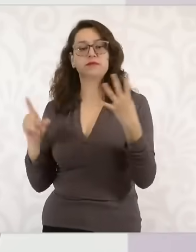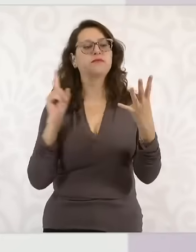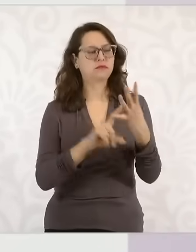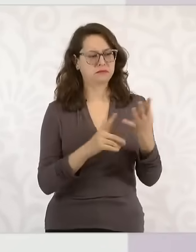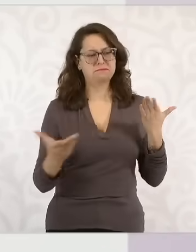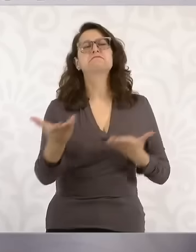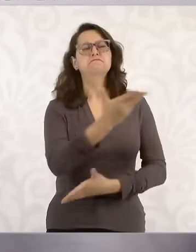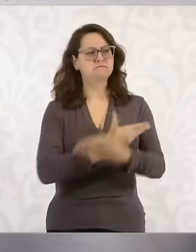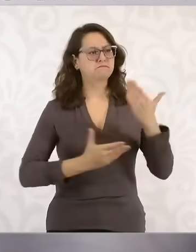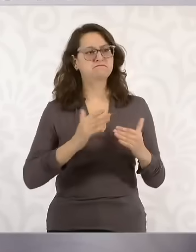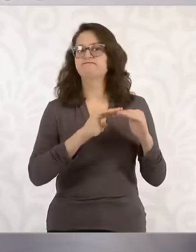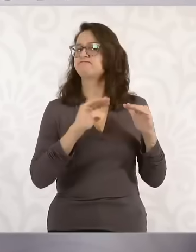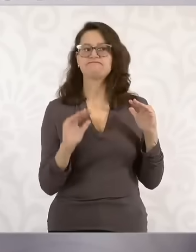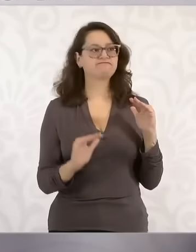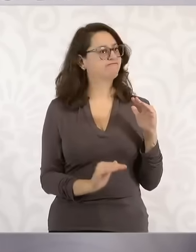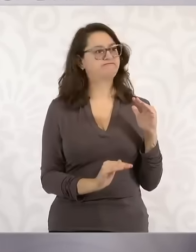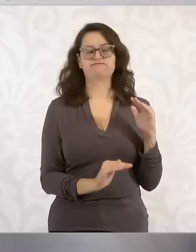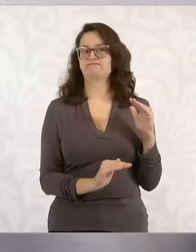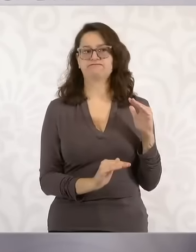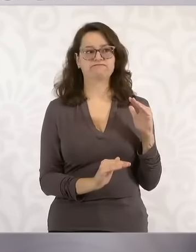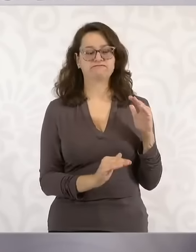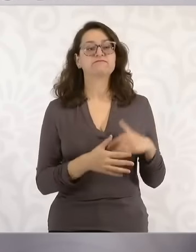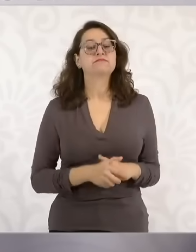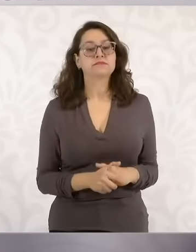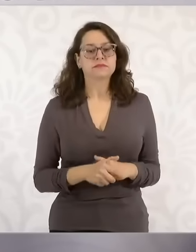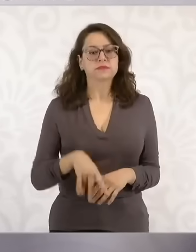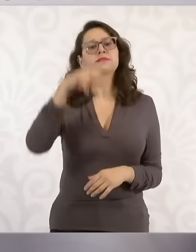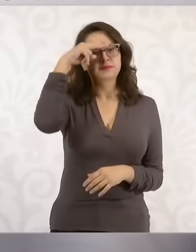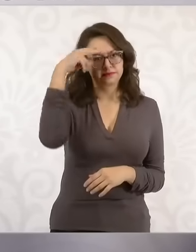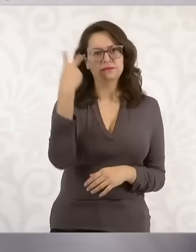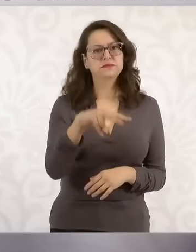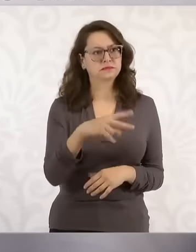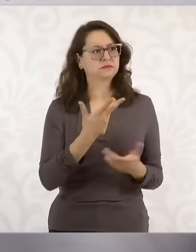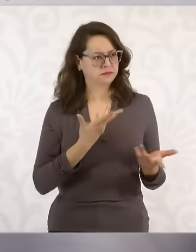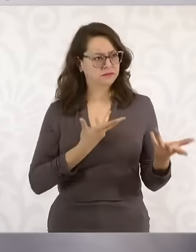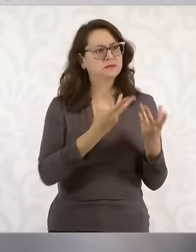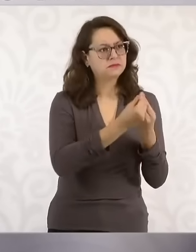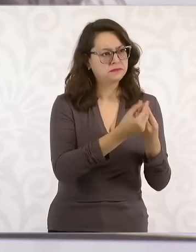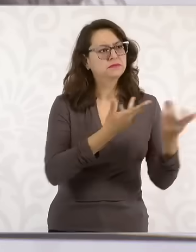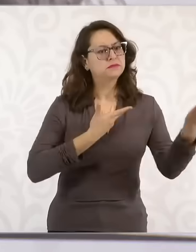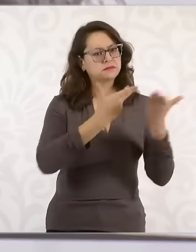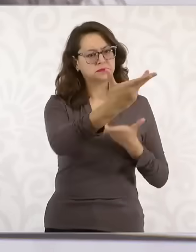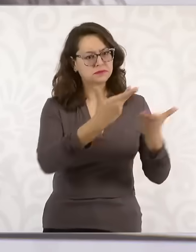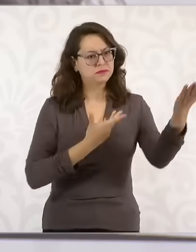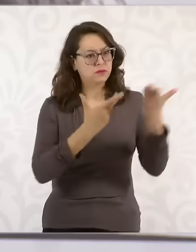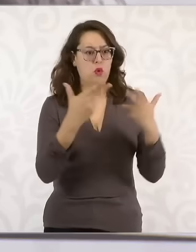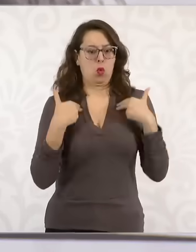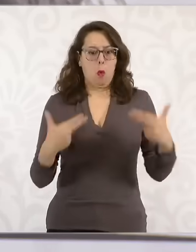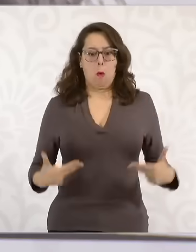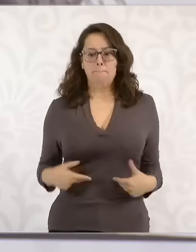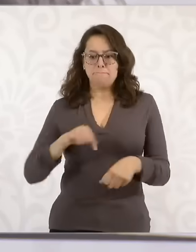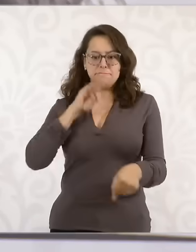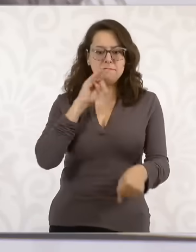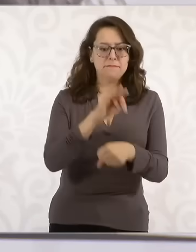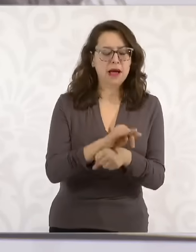subordinación. México coopera con Estados Unidos incluso por razones humanitarias, para evitar que el fentanilo y